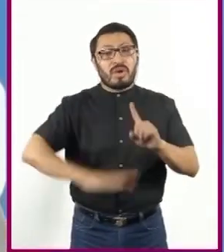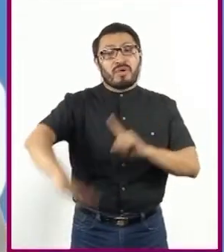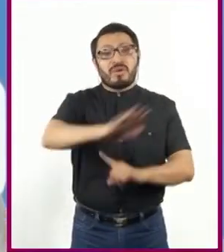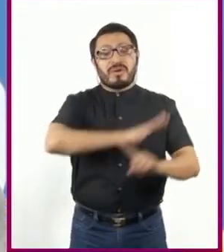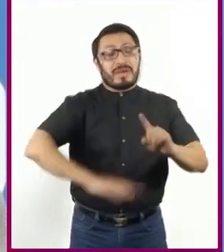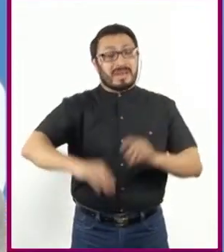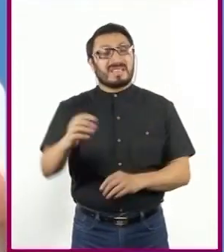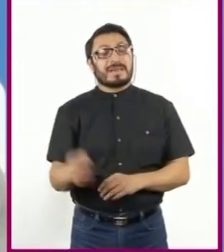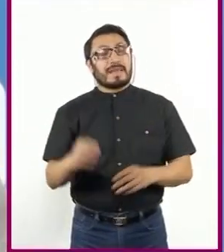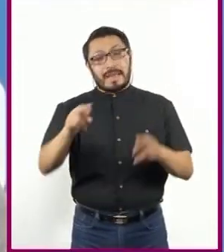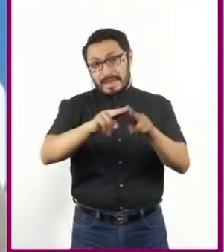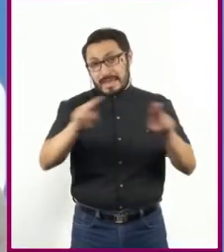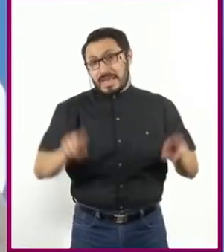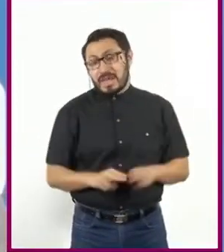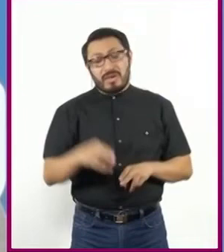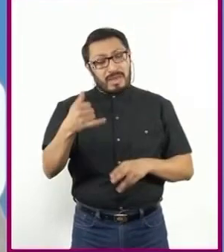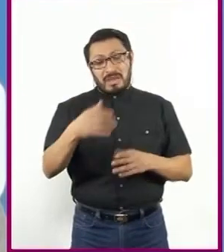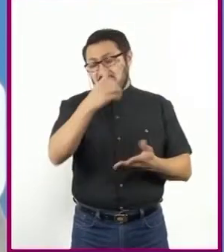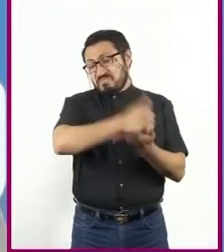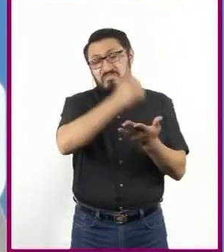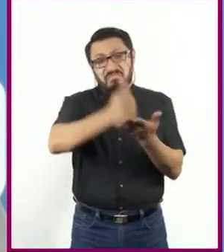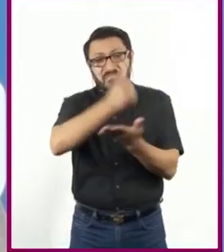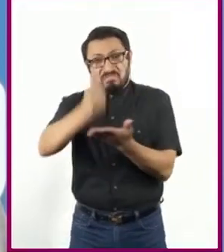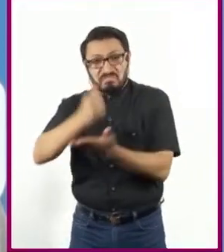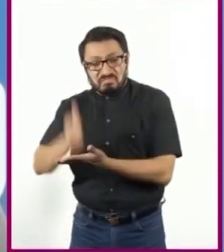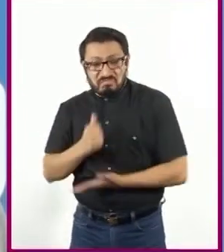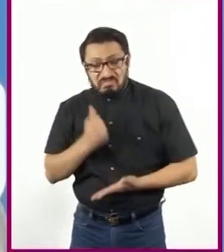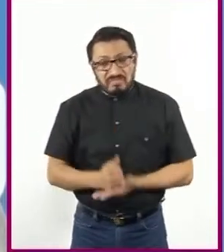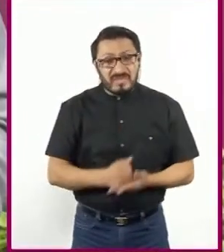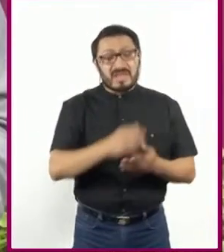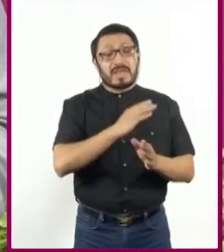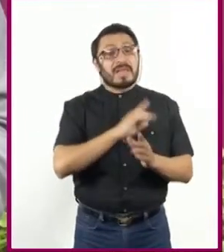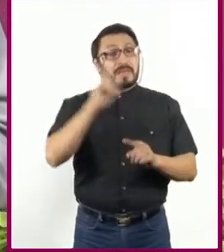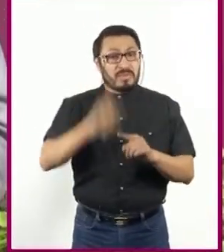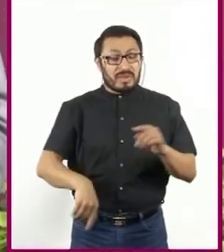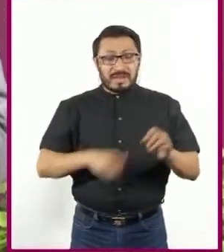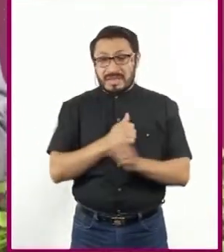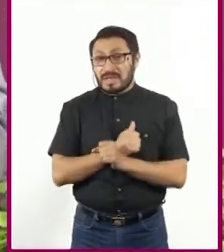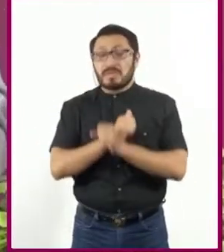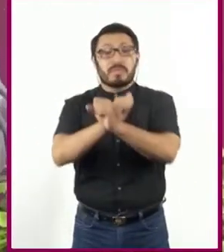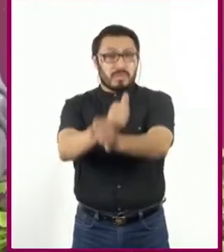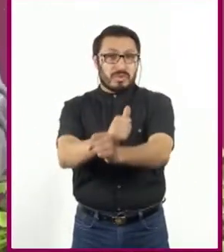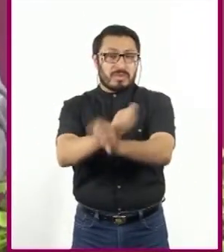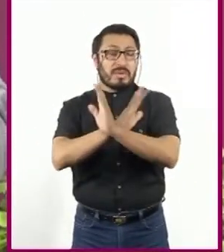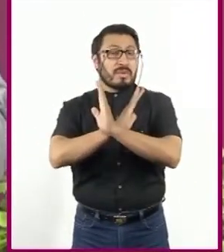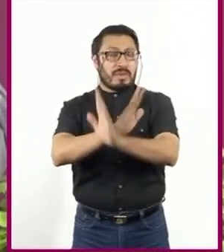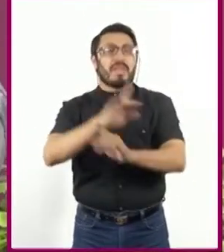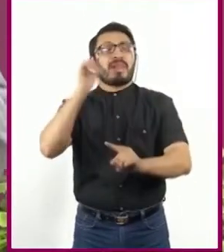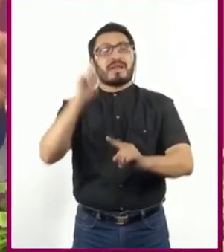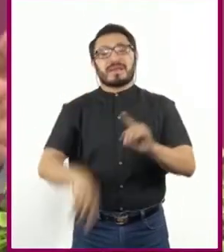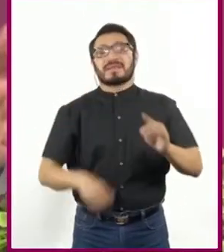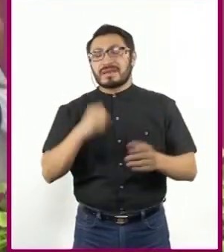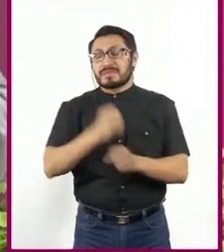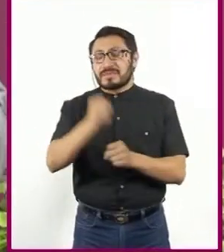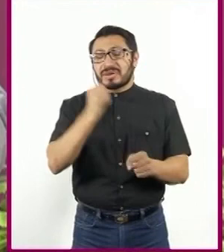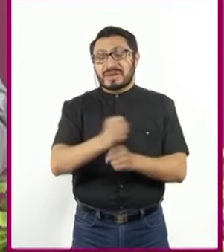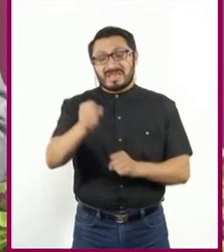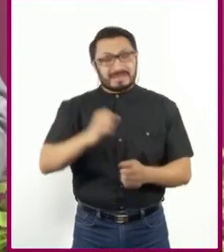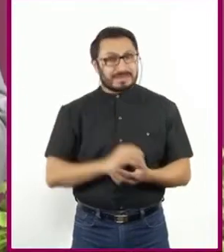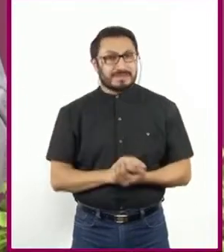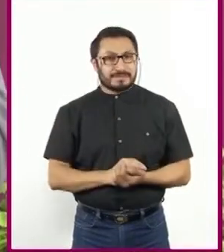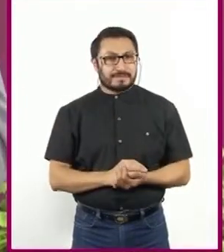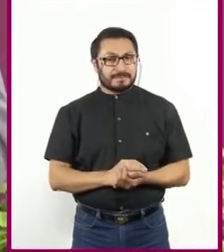escala nacional y local en la prevención de la violencia. 4. Utilización de nuevas tecnologías